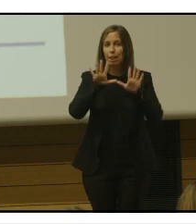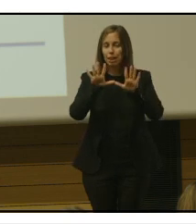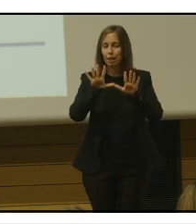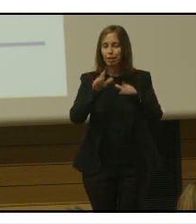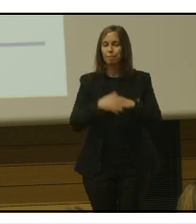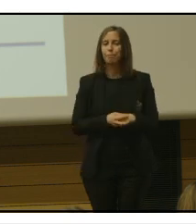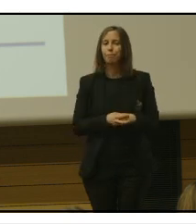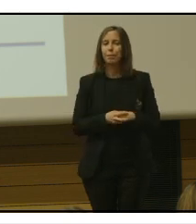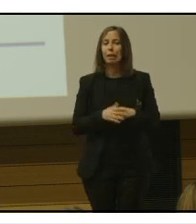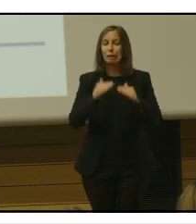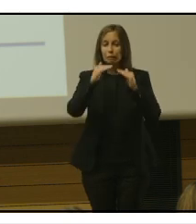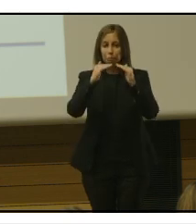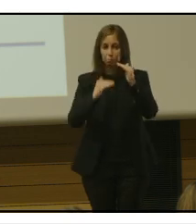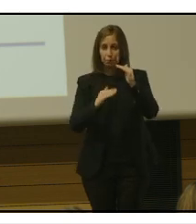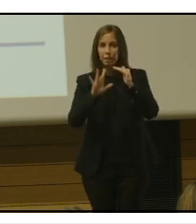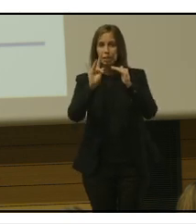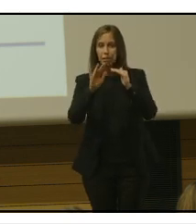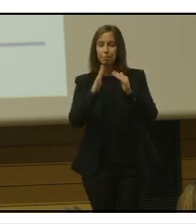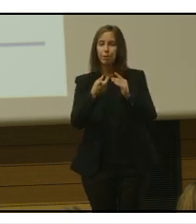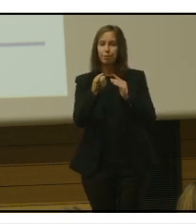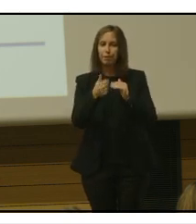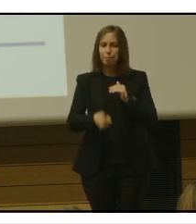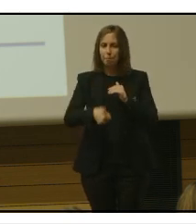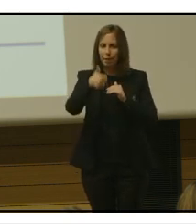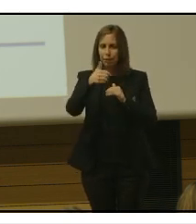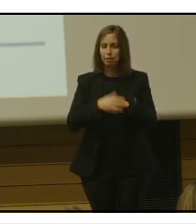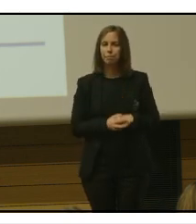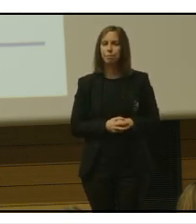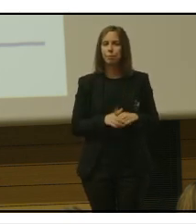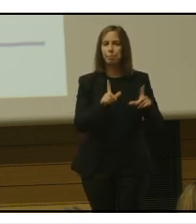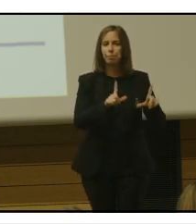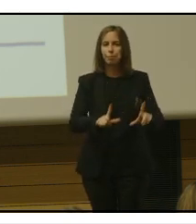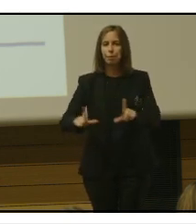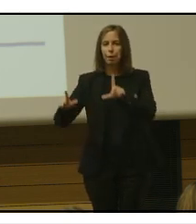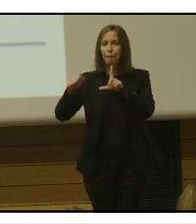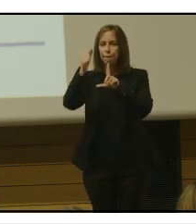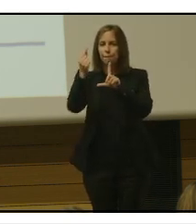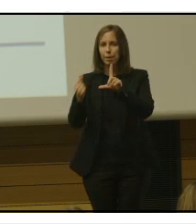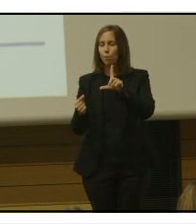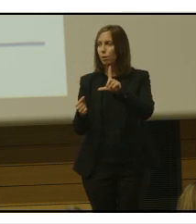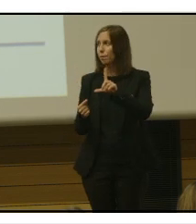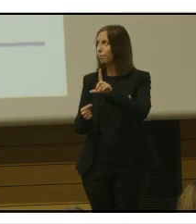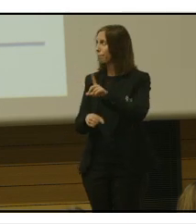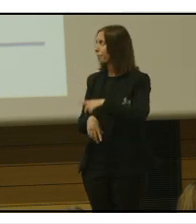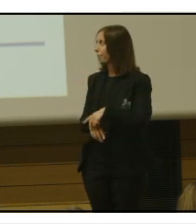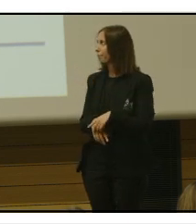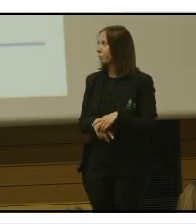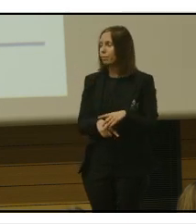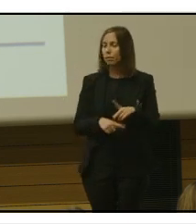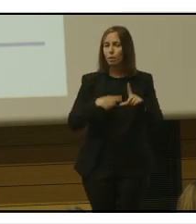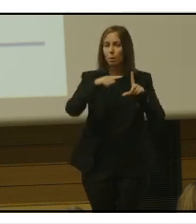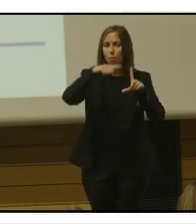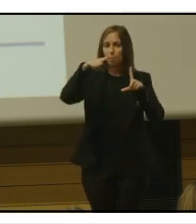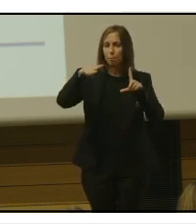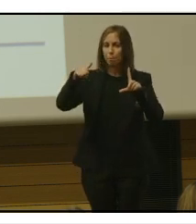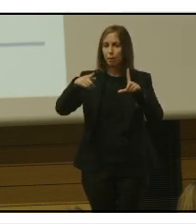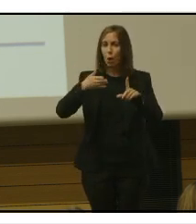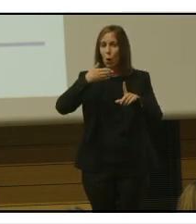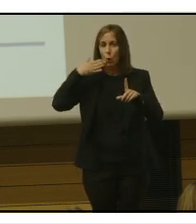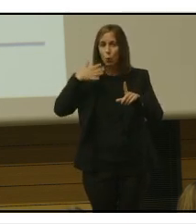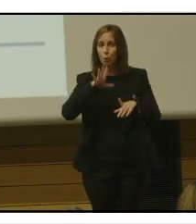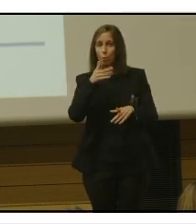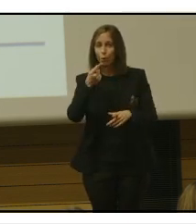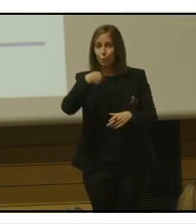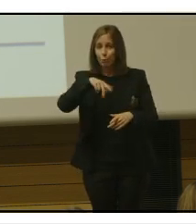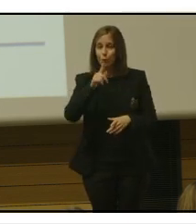¿Fue disminuyendo? Sí, pero hay más por hacer. Esta figura que os enseño, bueno, pues es una figura de la que en Galicia nos sentimos muy orgullosos porque nosotros sí que tenemos